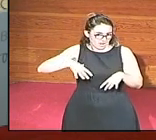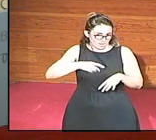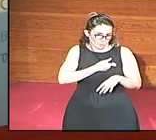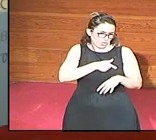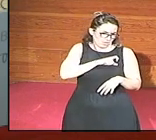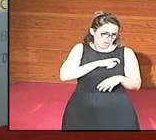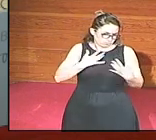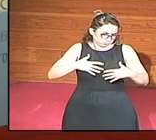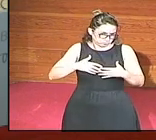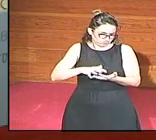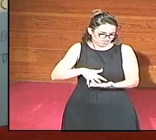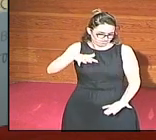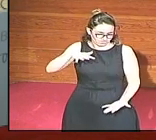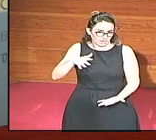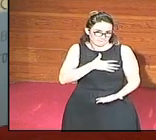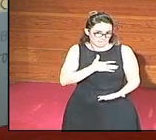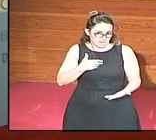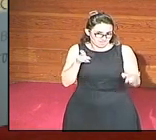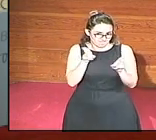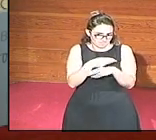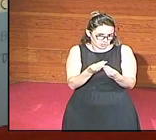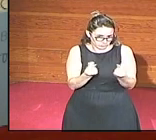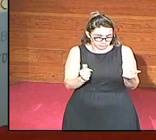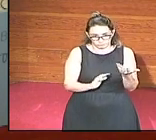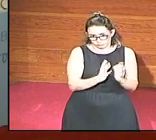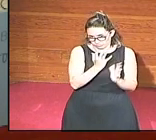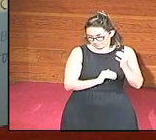atrás y había que limpiar.